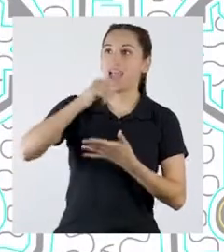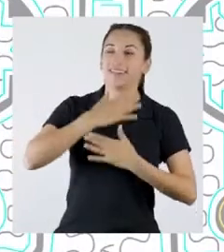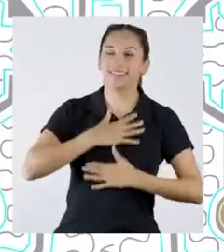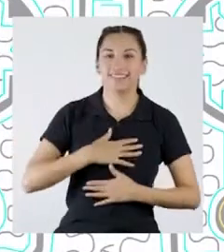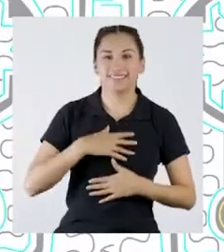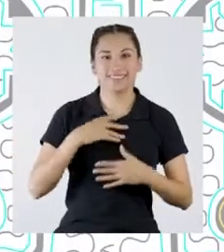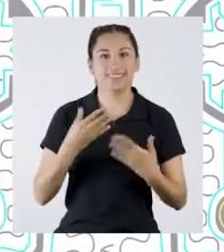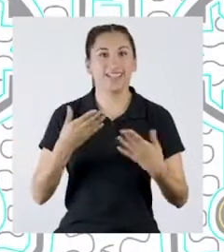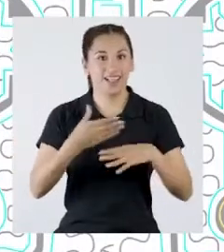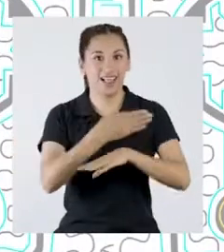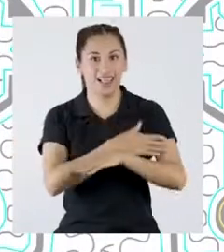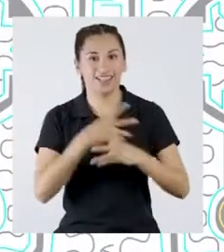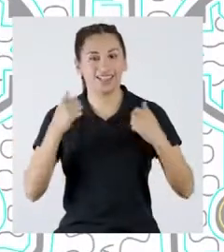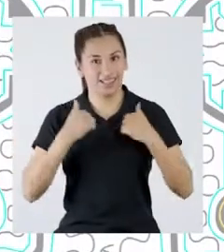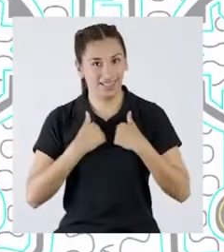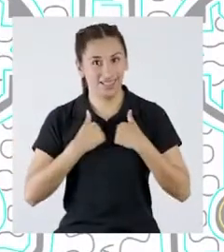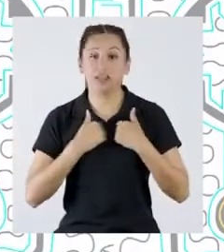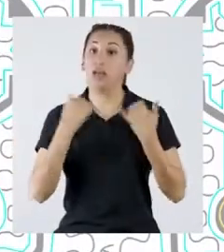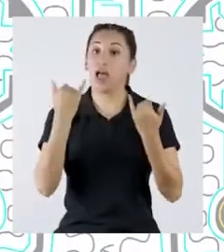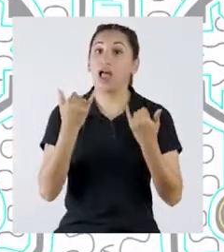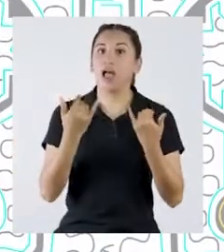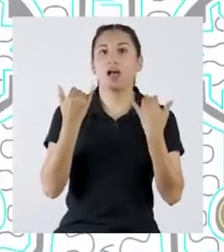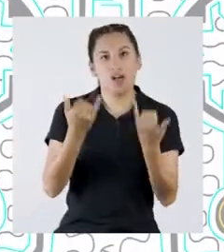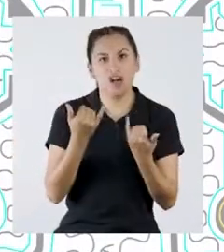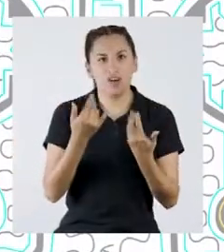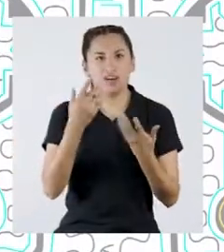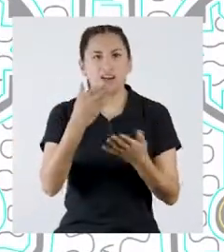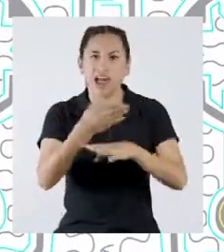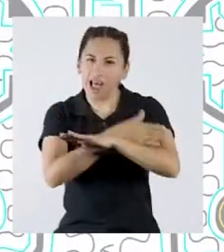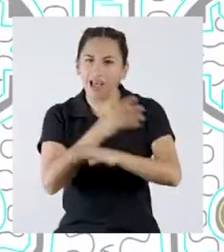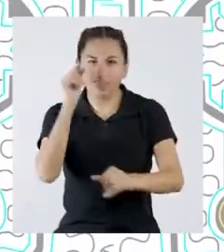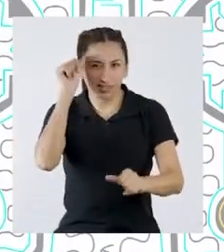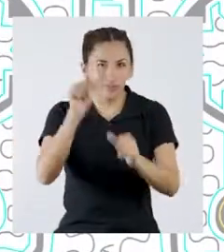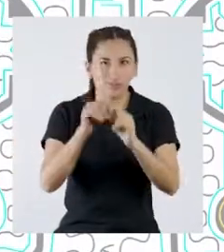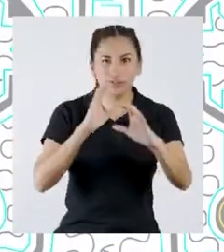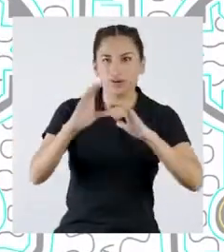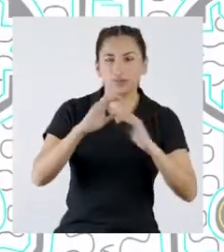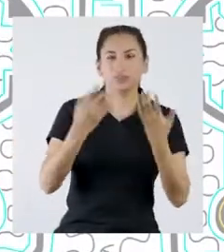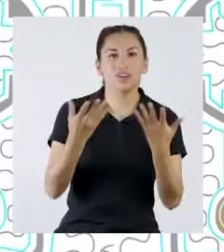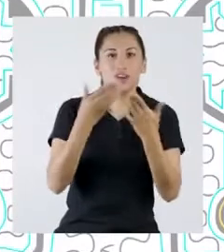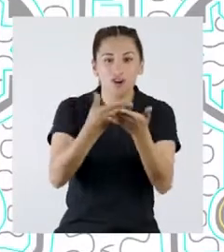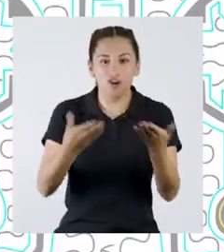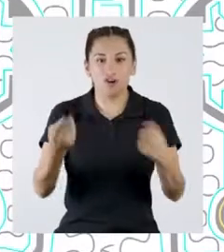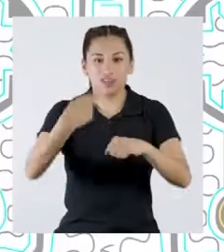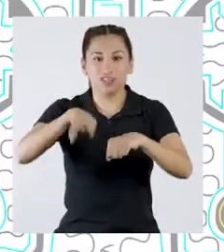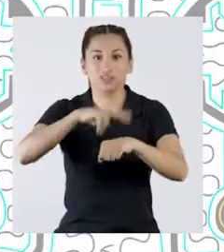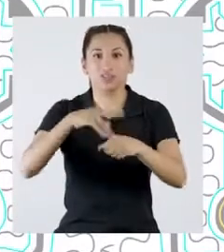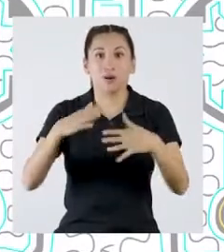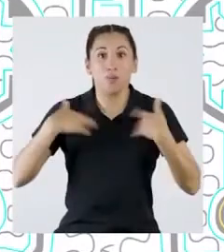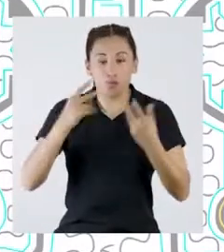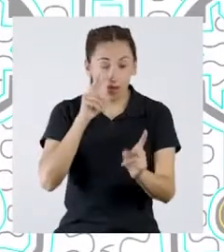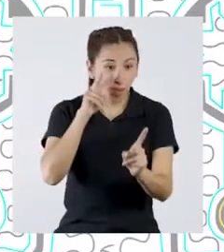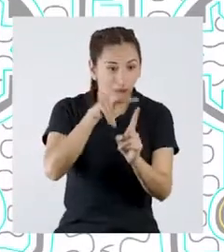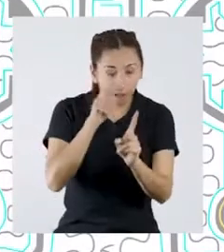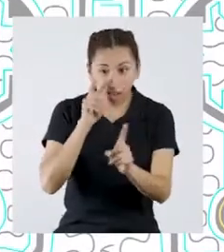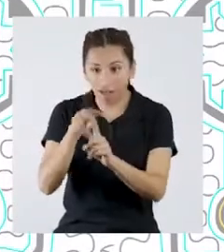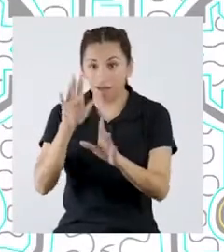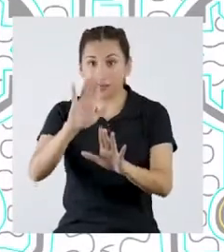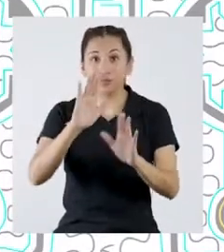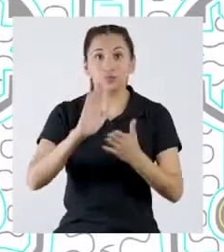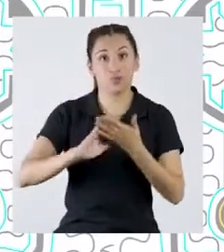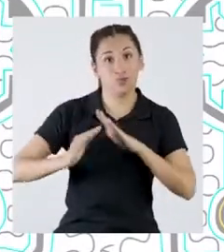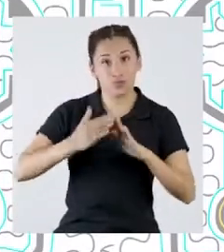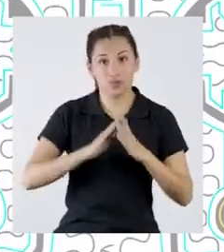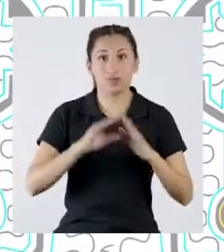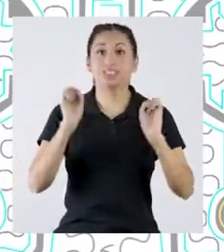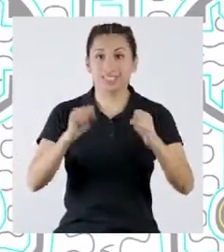poco durante la pausa. Antes de irnos, estábamos hablando sobre los recursos naturales que podemos encontrar en nuestra comunidad. Sí,